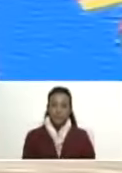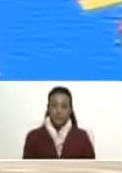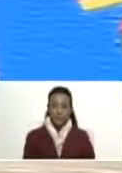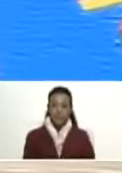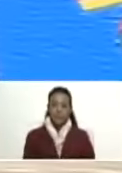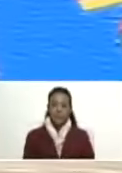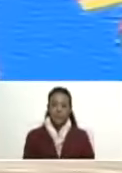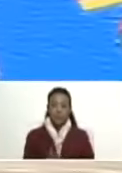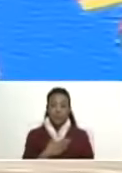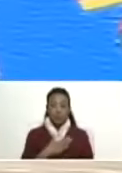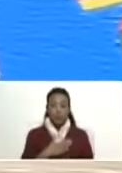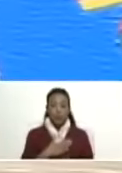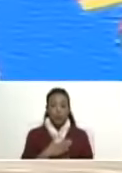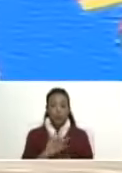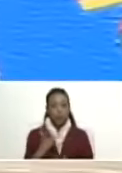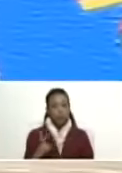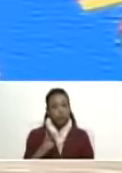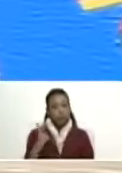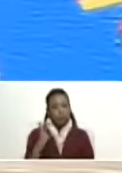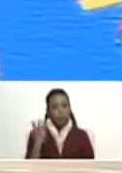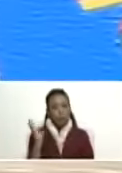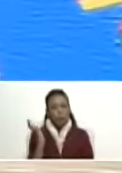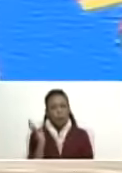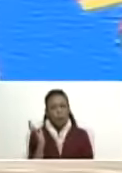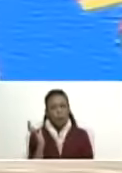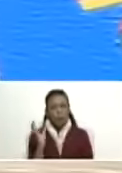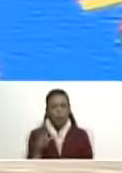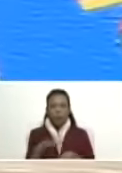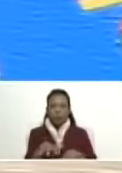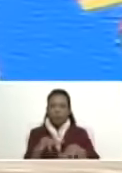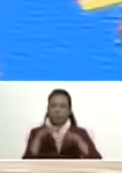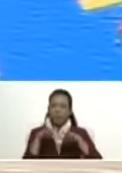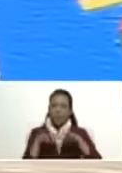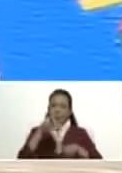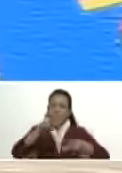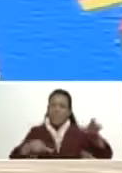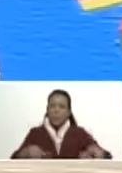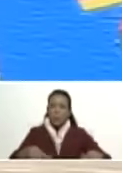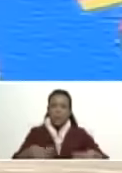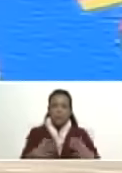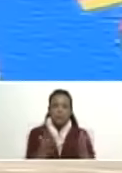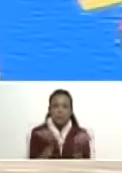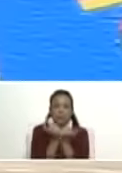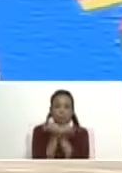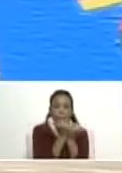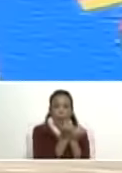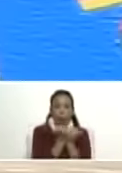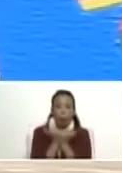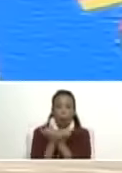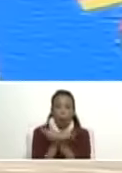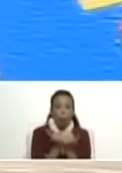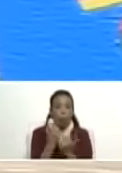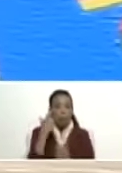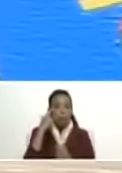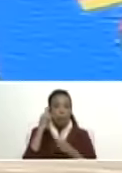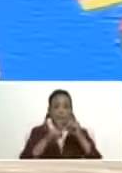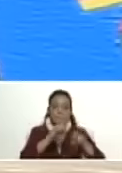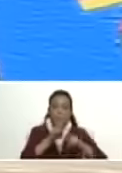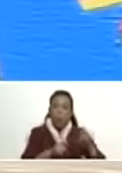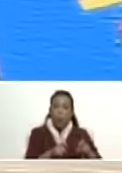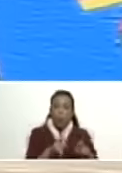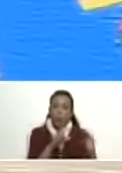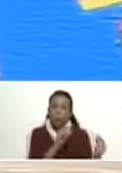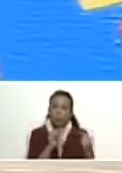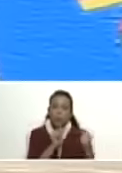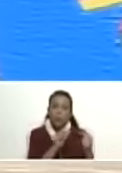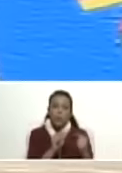Y yo fui para ese acto. Estaba full, gente parada, desbordante de pasión. Piñate, tú y